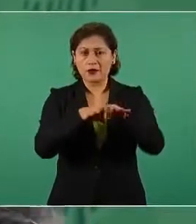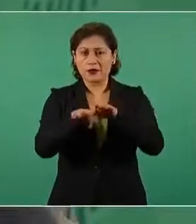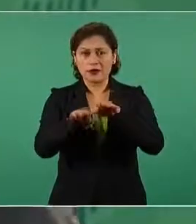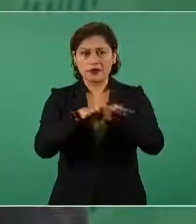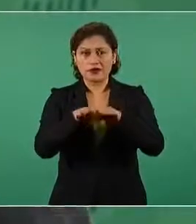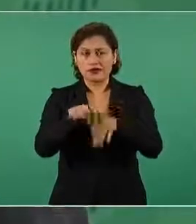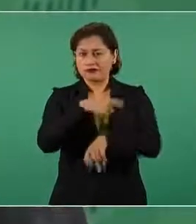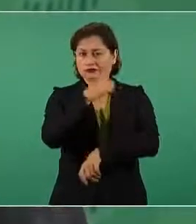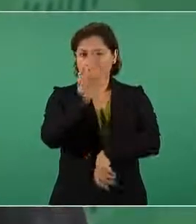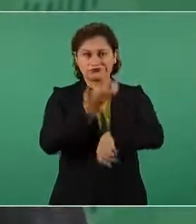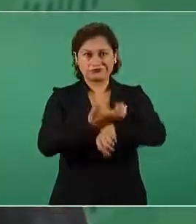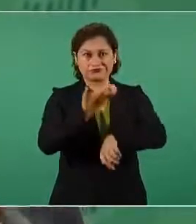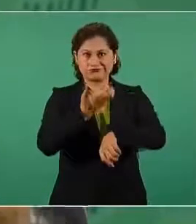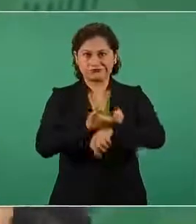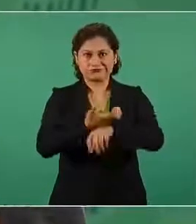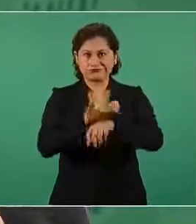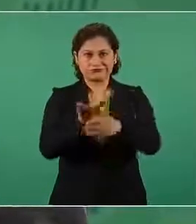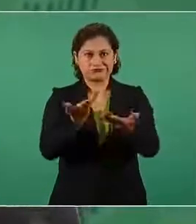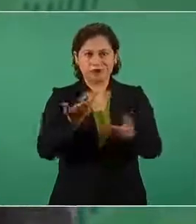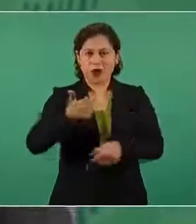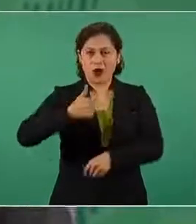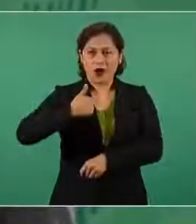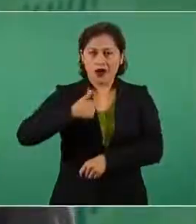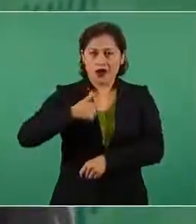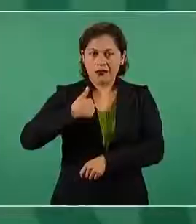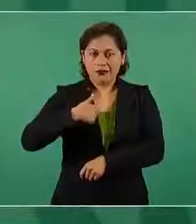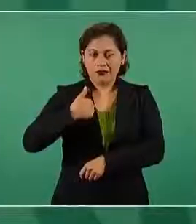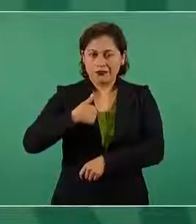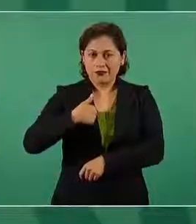en Estados Unidos, en Canadá.